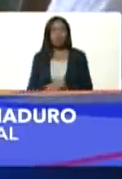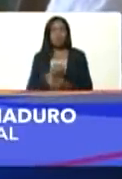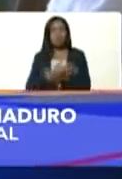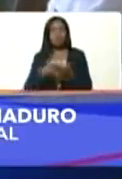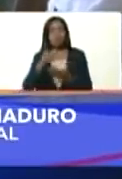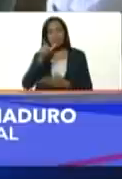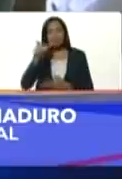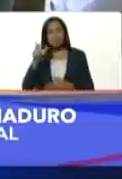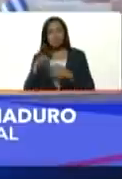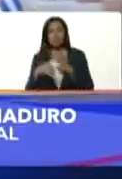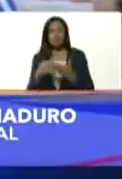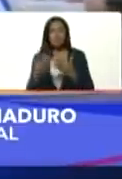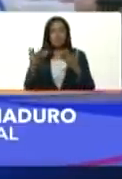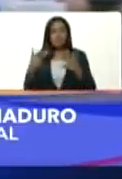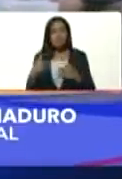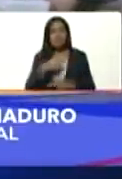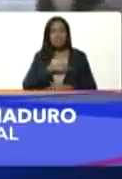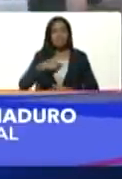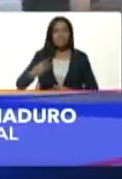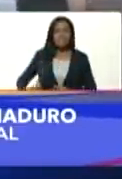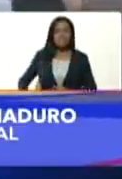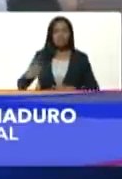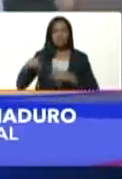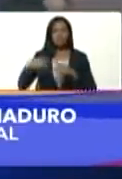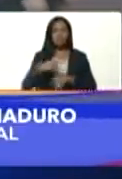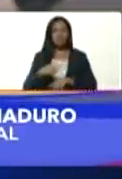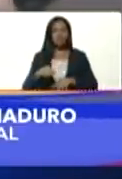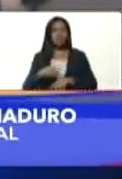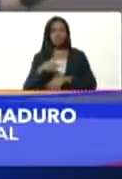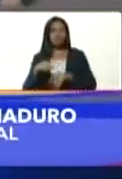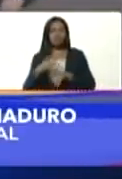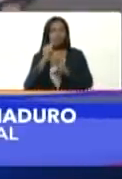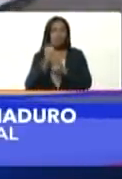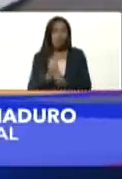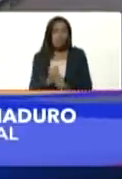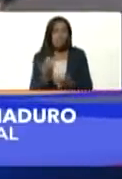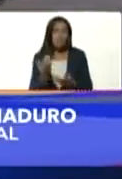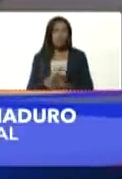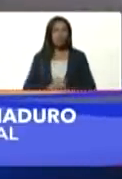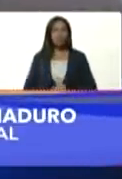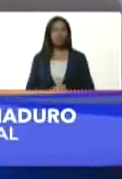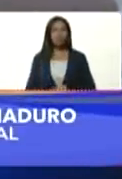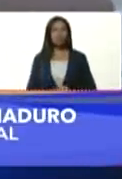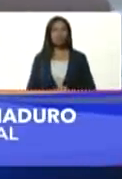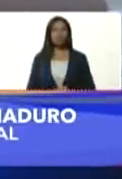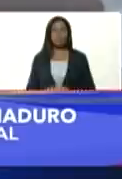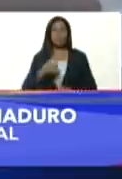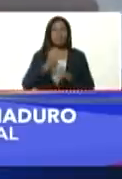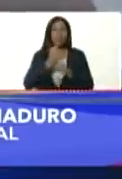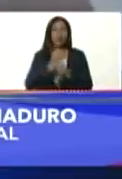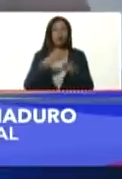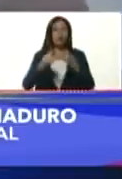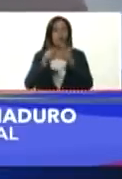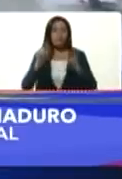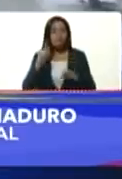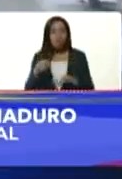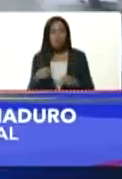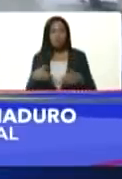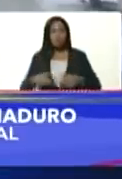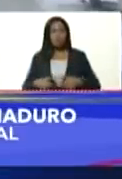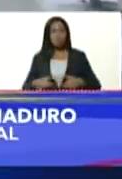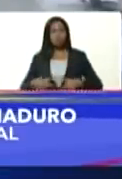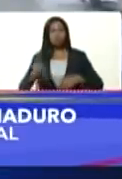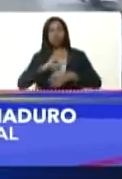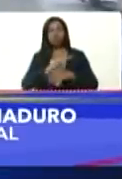de pruebas que vienen de la China en las próximas horas. Estamos montados, trabajando